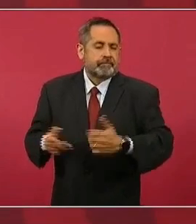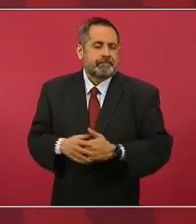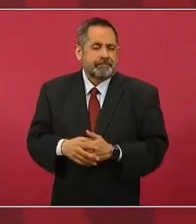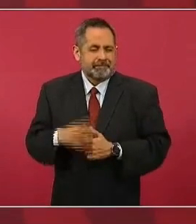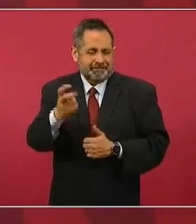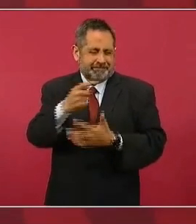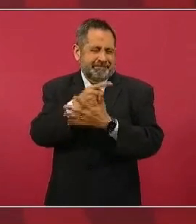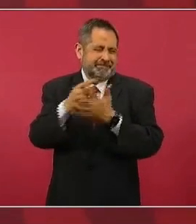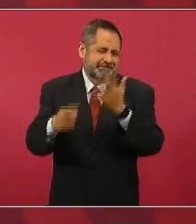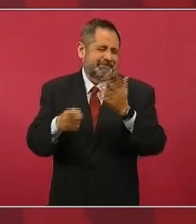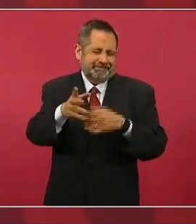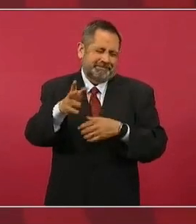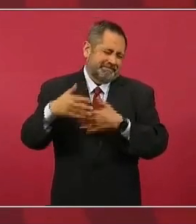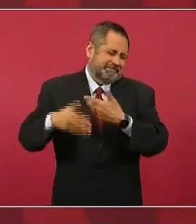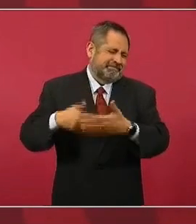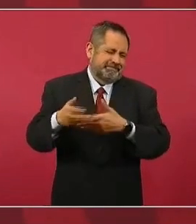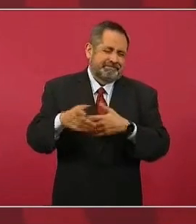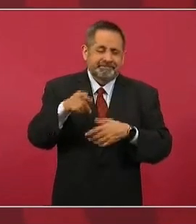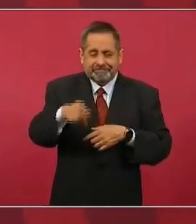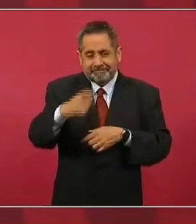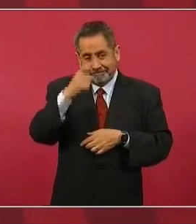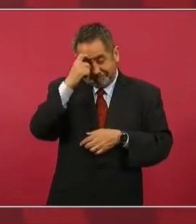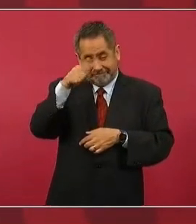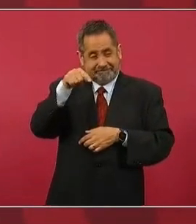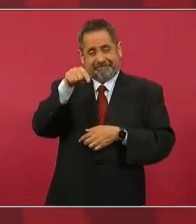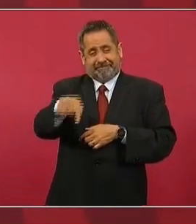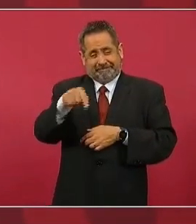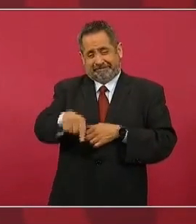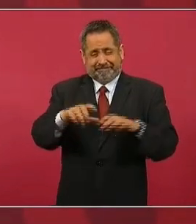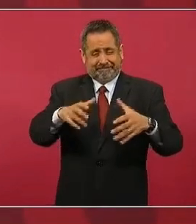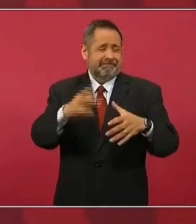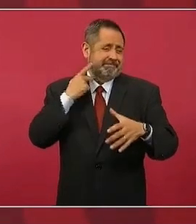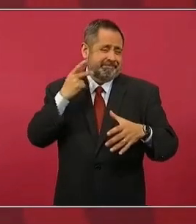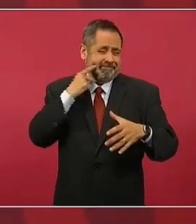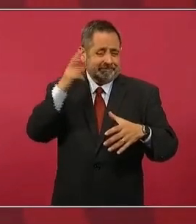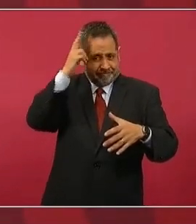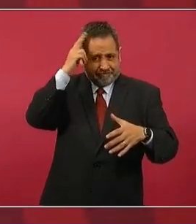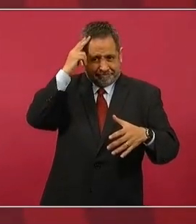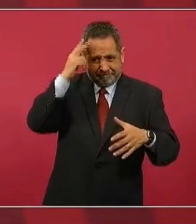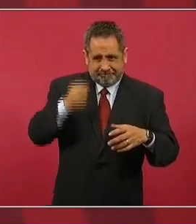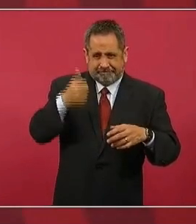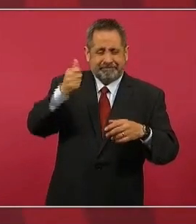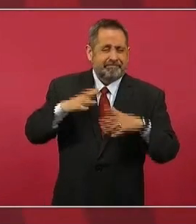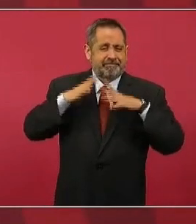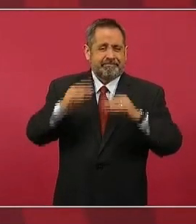Todo eso, ahí se creó el sistema político